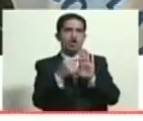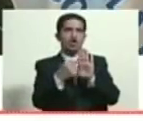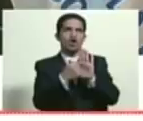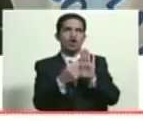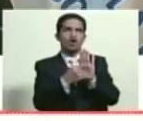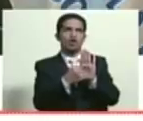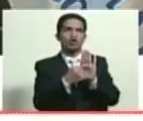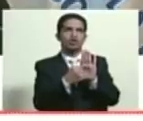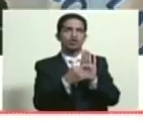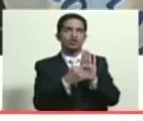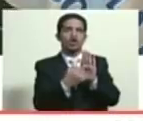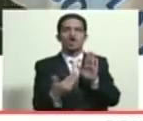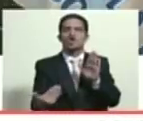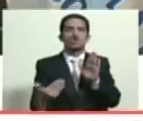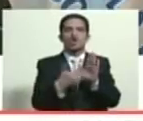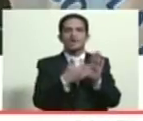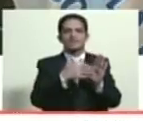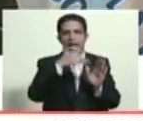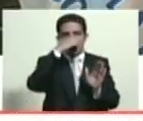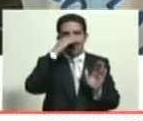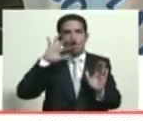ley contra la corrupción.